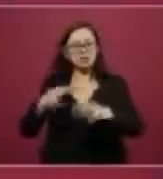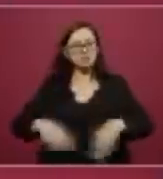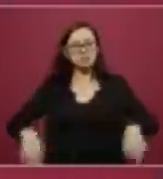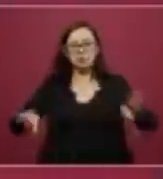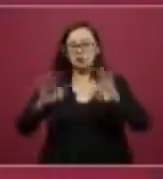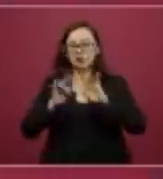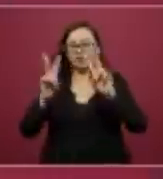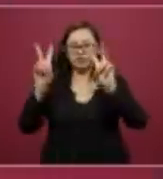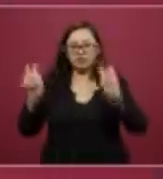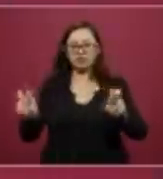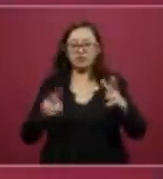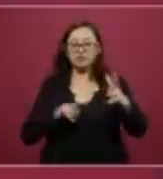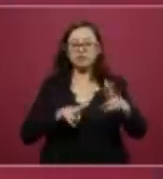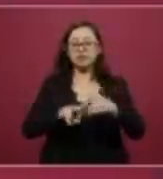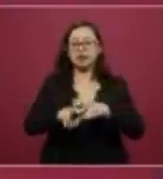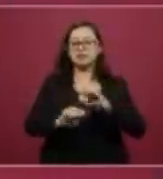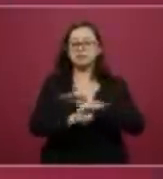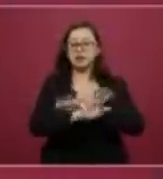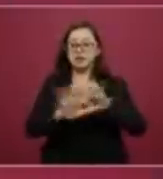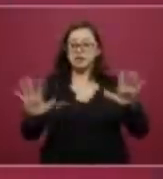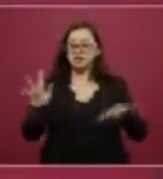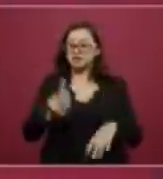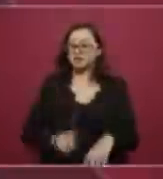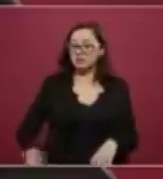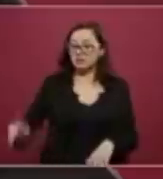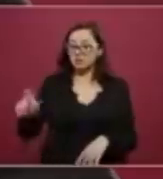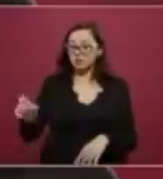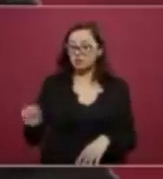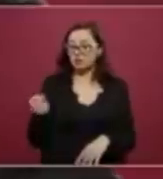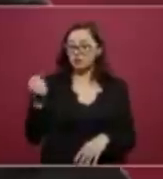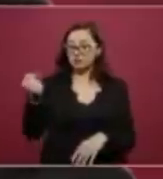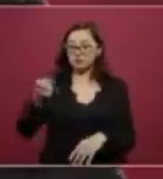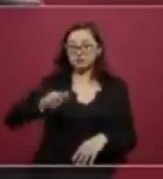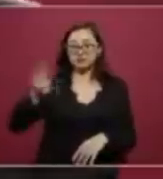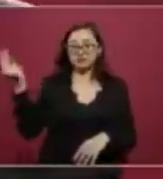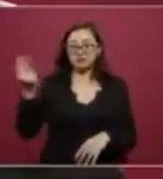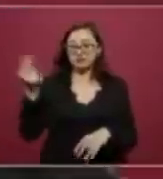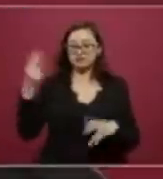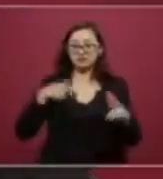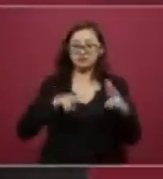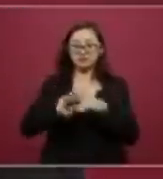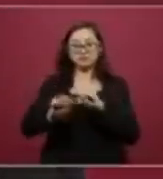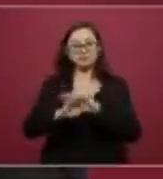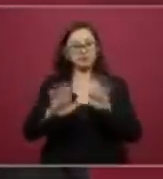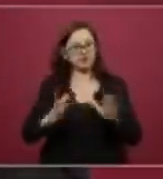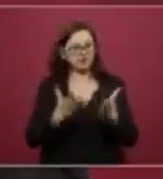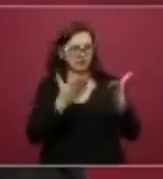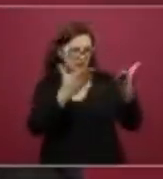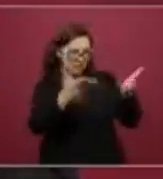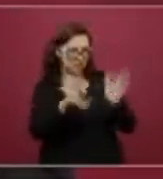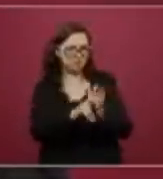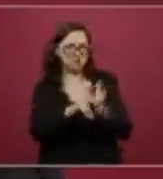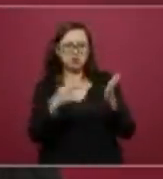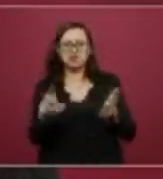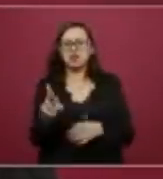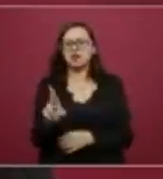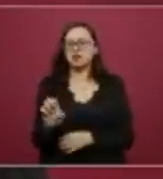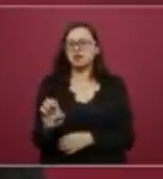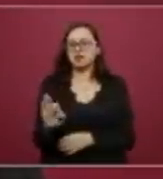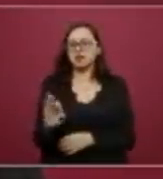una regla de oro de la democracia, la transparencia, el Reforma ayudara y